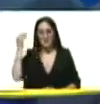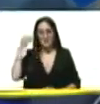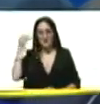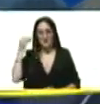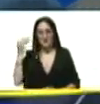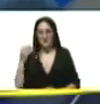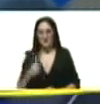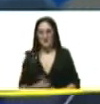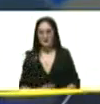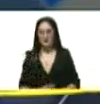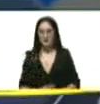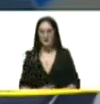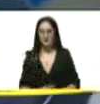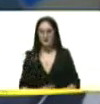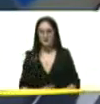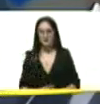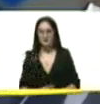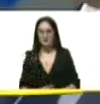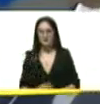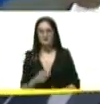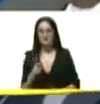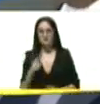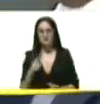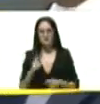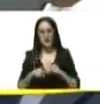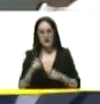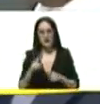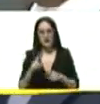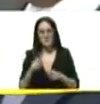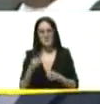y los productos y los productores lácteos del país.